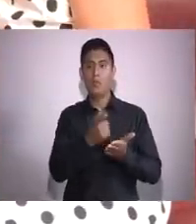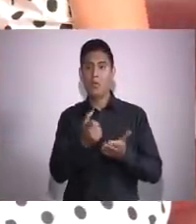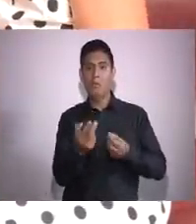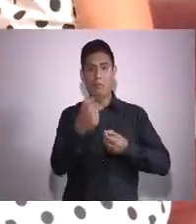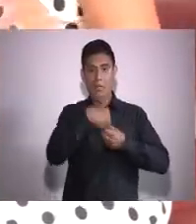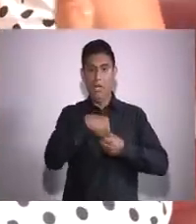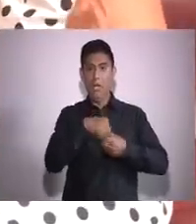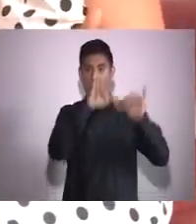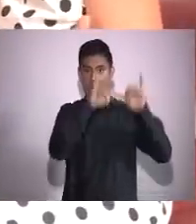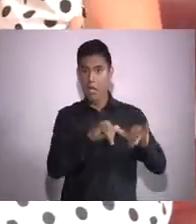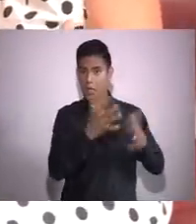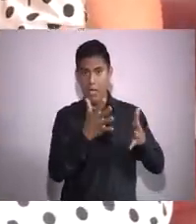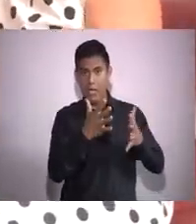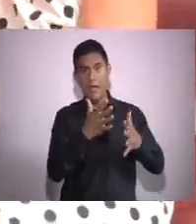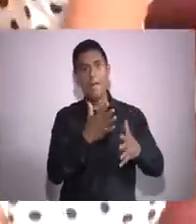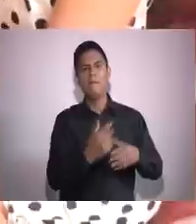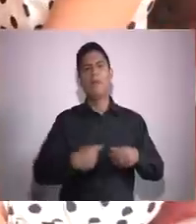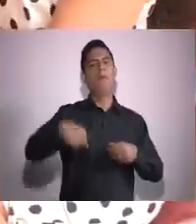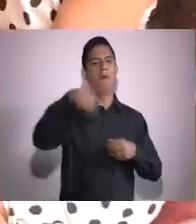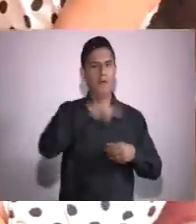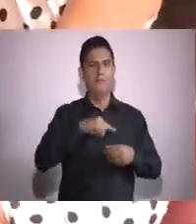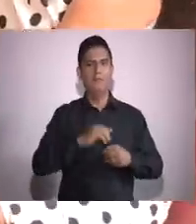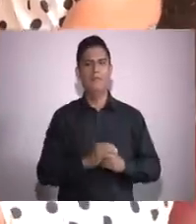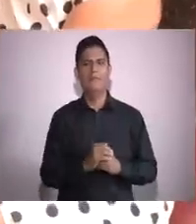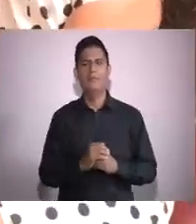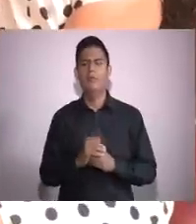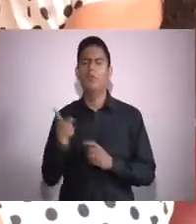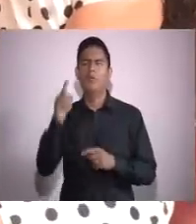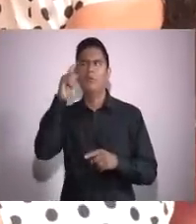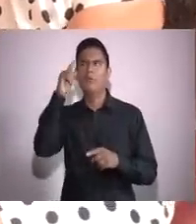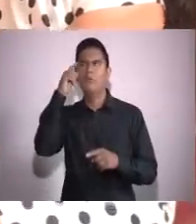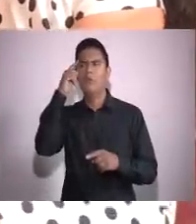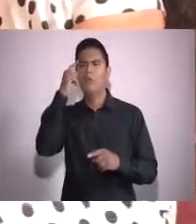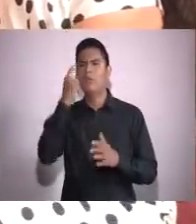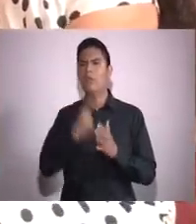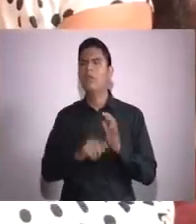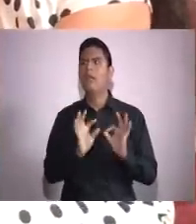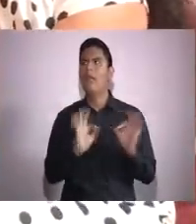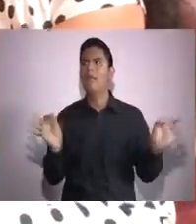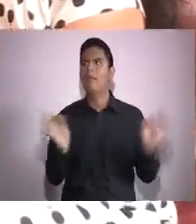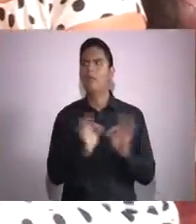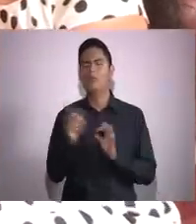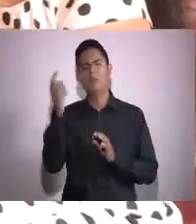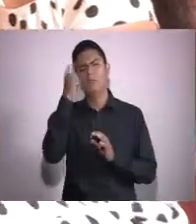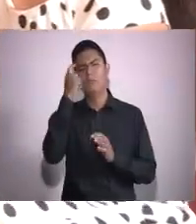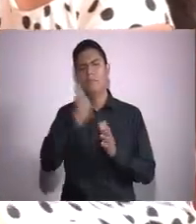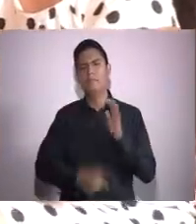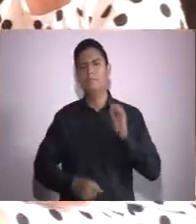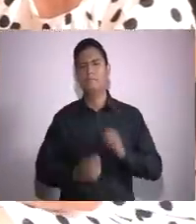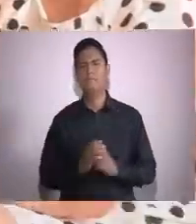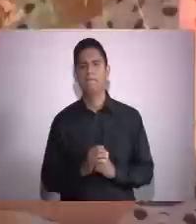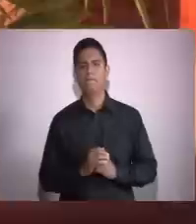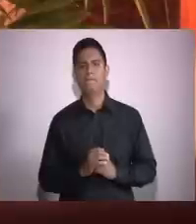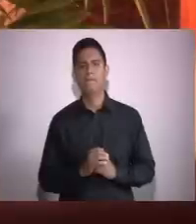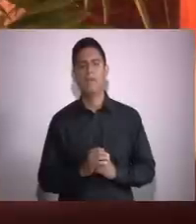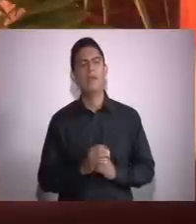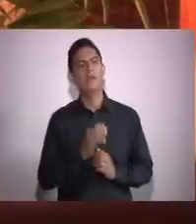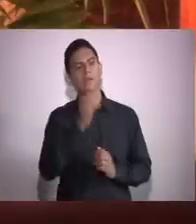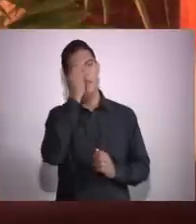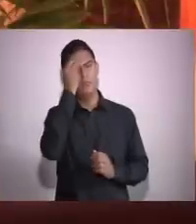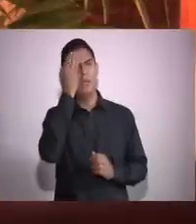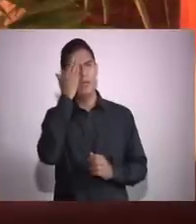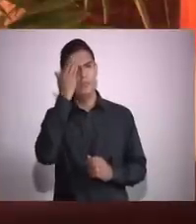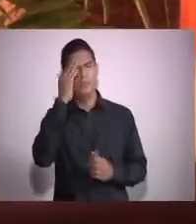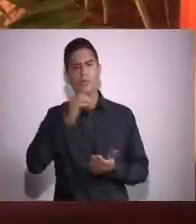te quedas, vuelves. ¿Qué opinas tú acerca de esta marca turística? Como